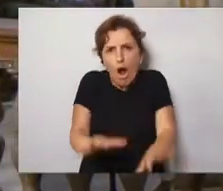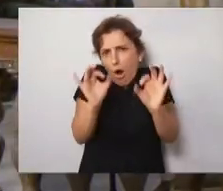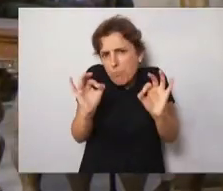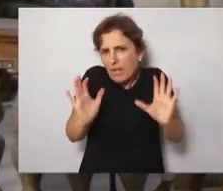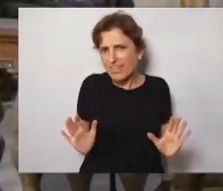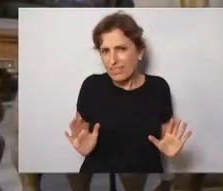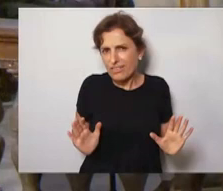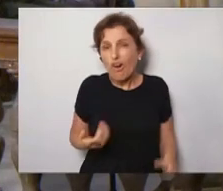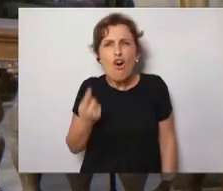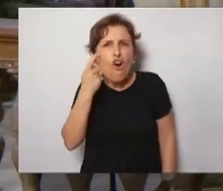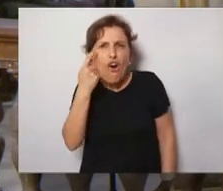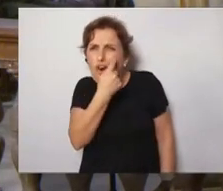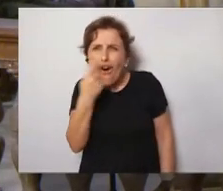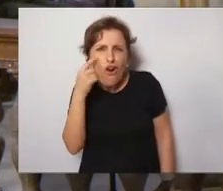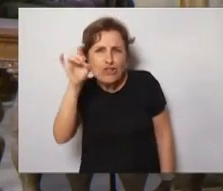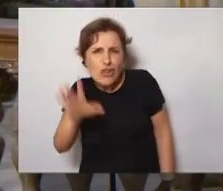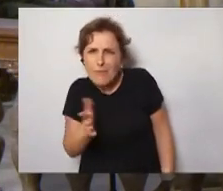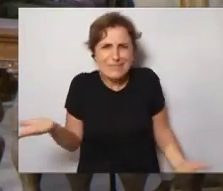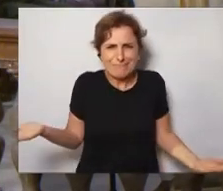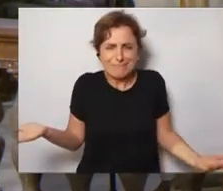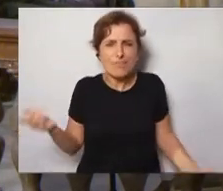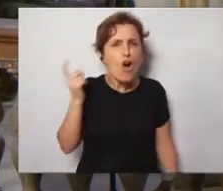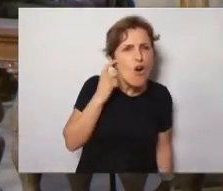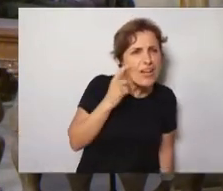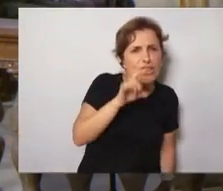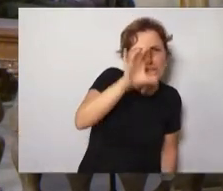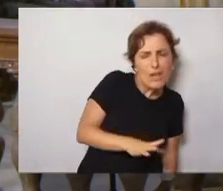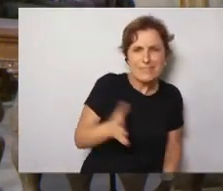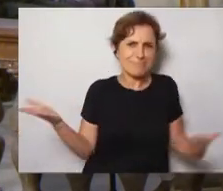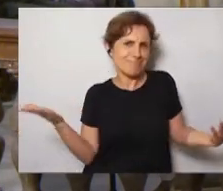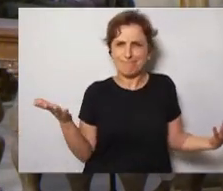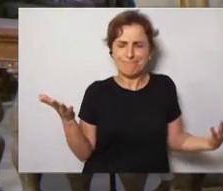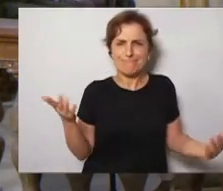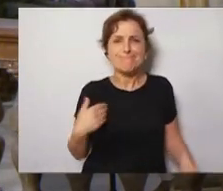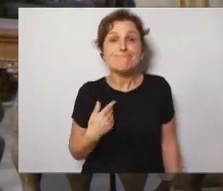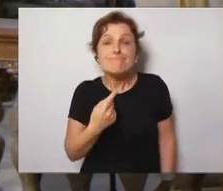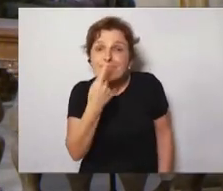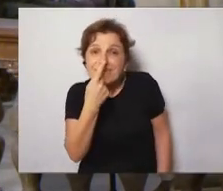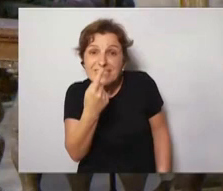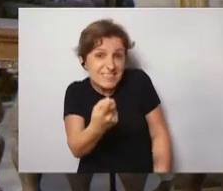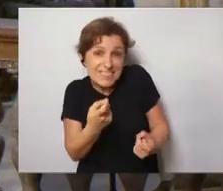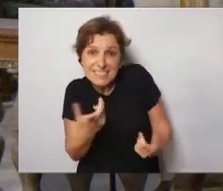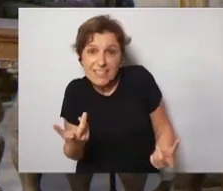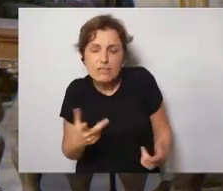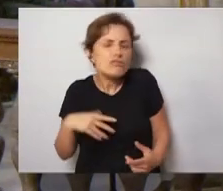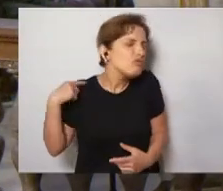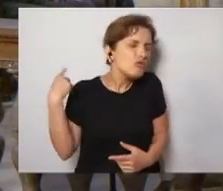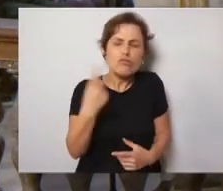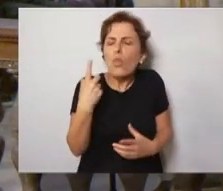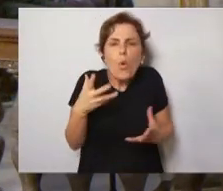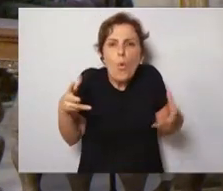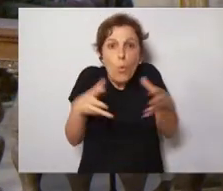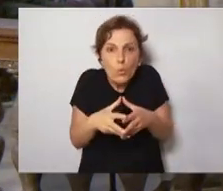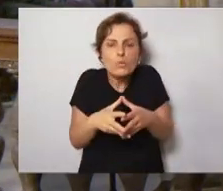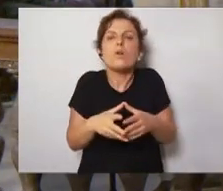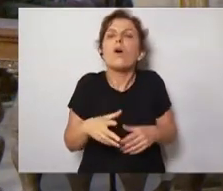estaría el oído y si todo fuera oído dónde estaría el olfato pero dios ha dispuesto a cada uno de los miembros en